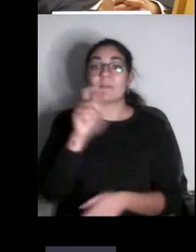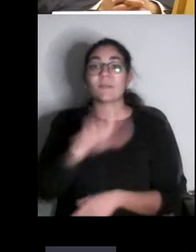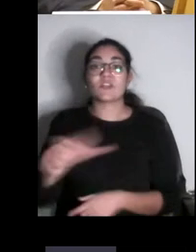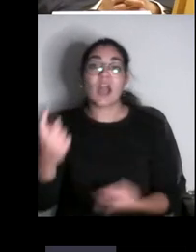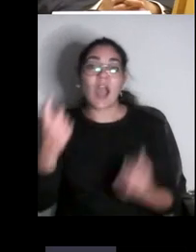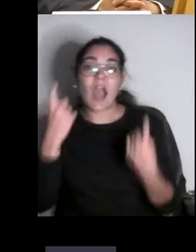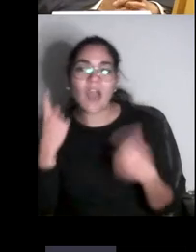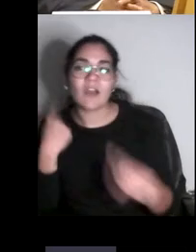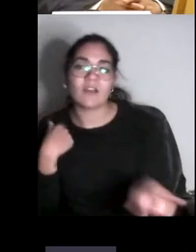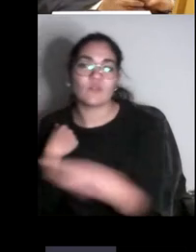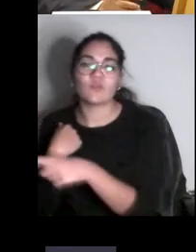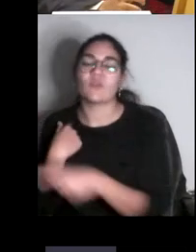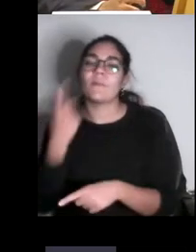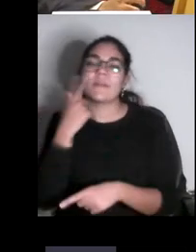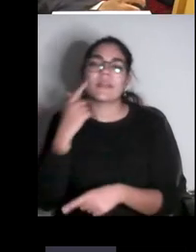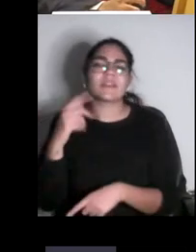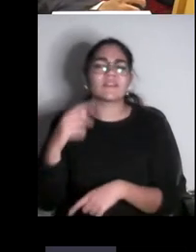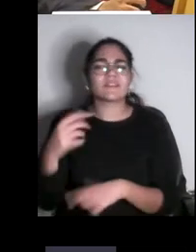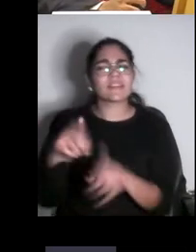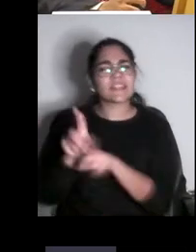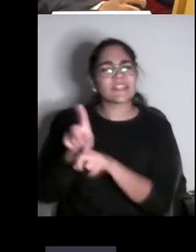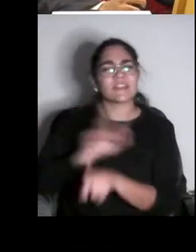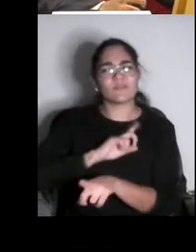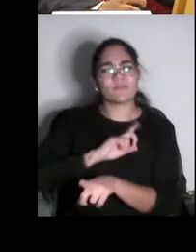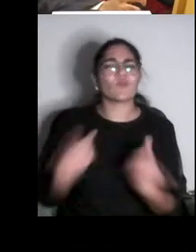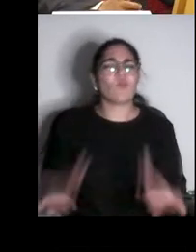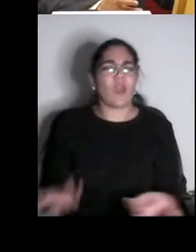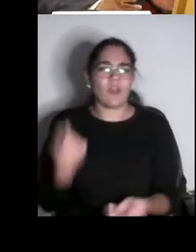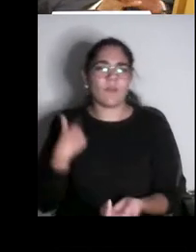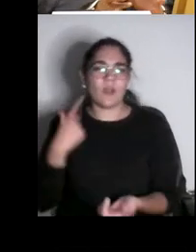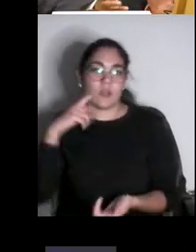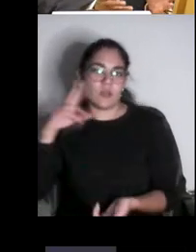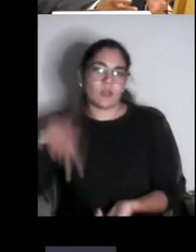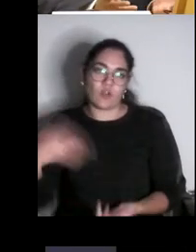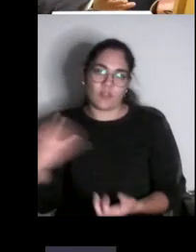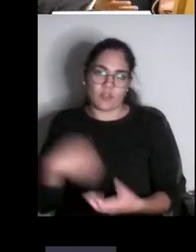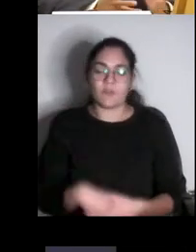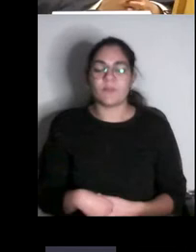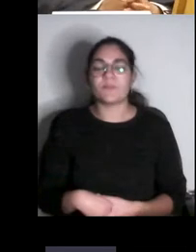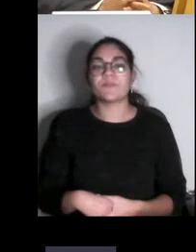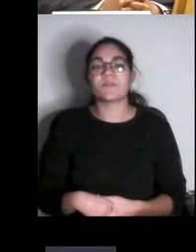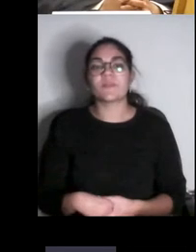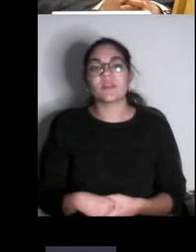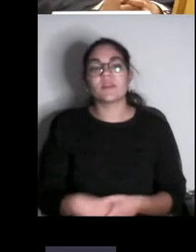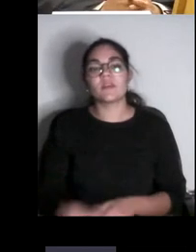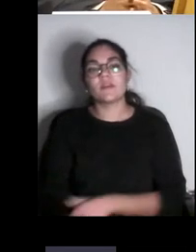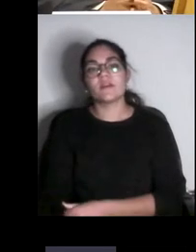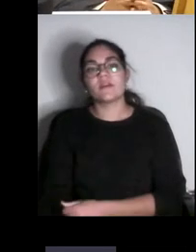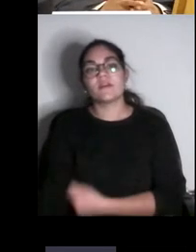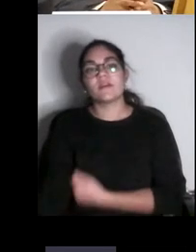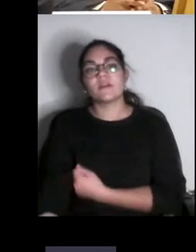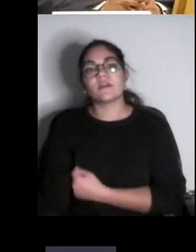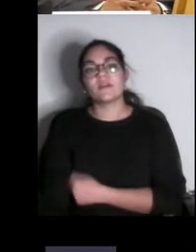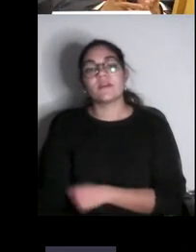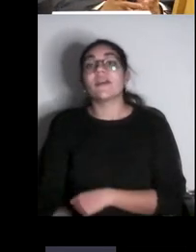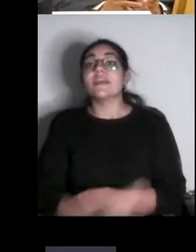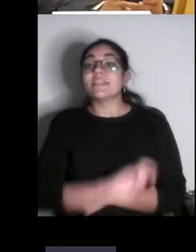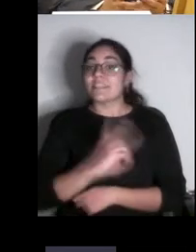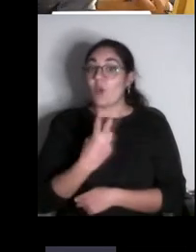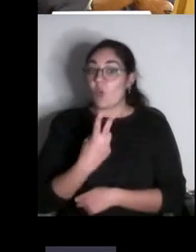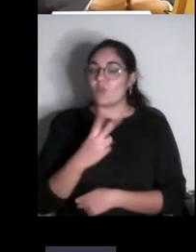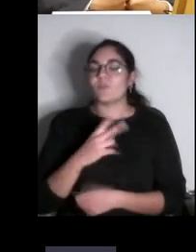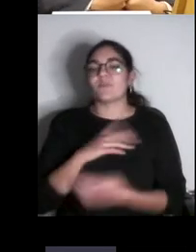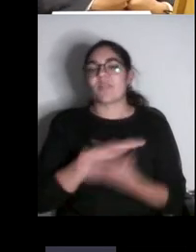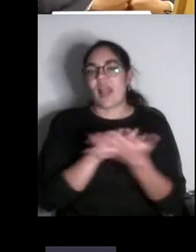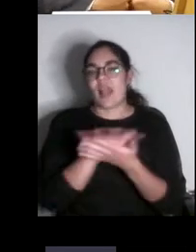para intentar mejorar en los próximos años. A continuación, lo que quería decir es que no se trata